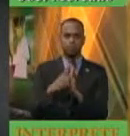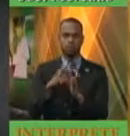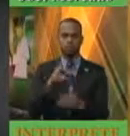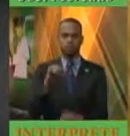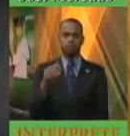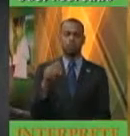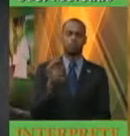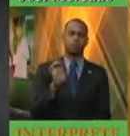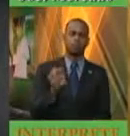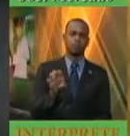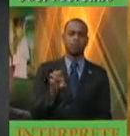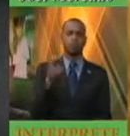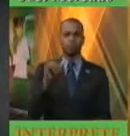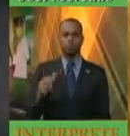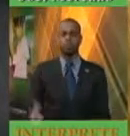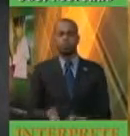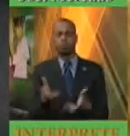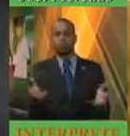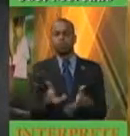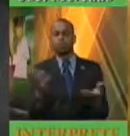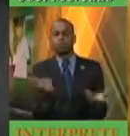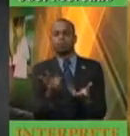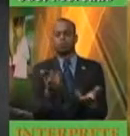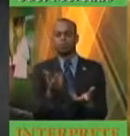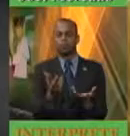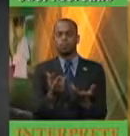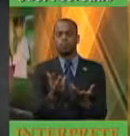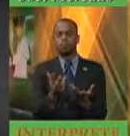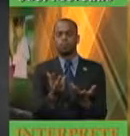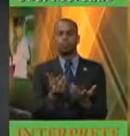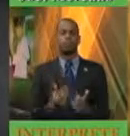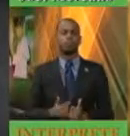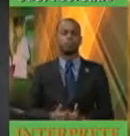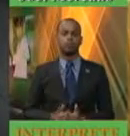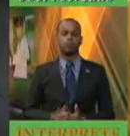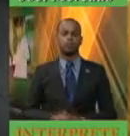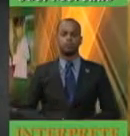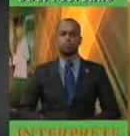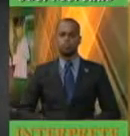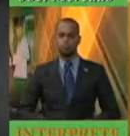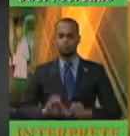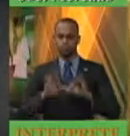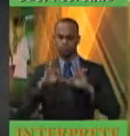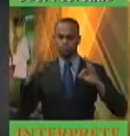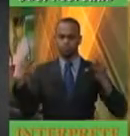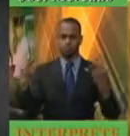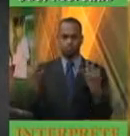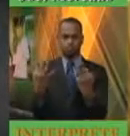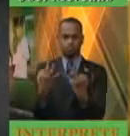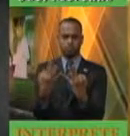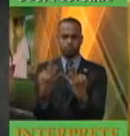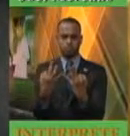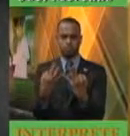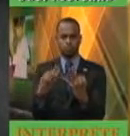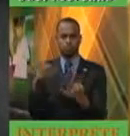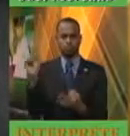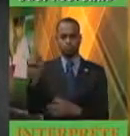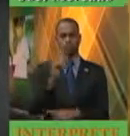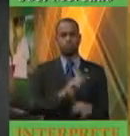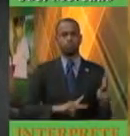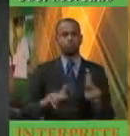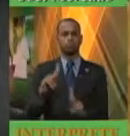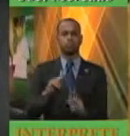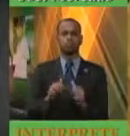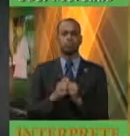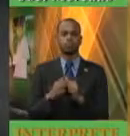Junta. Esto motivó, a raíz de esto motivó a que los familiares, donde hay personas con